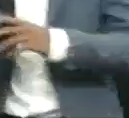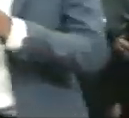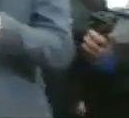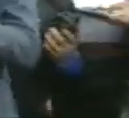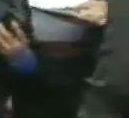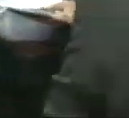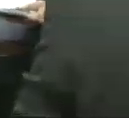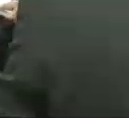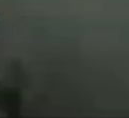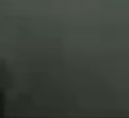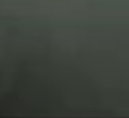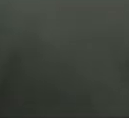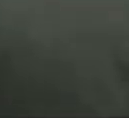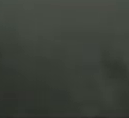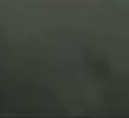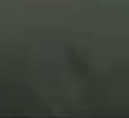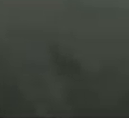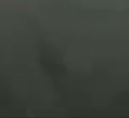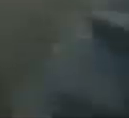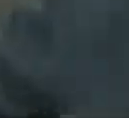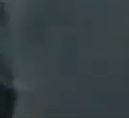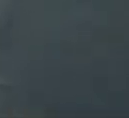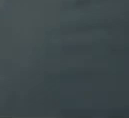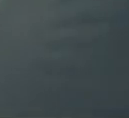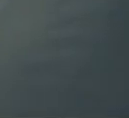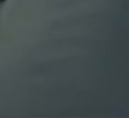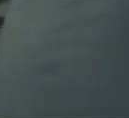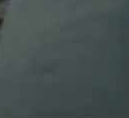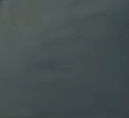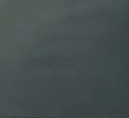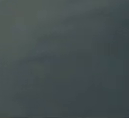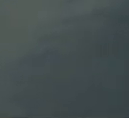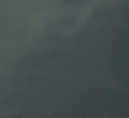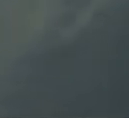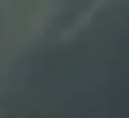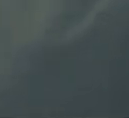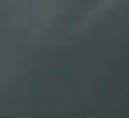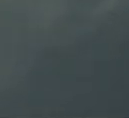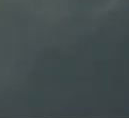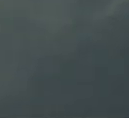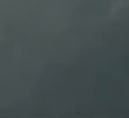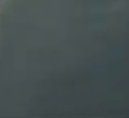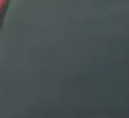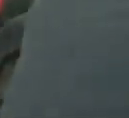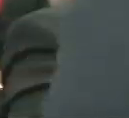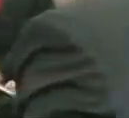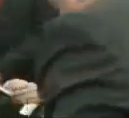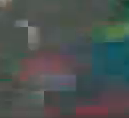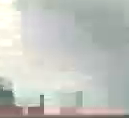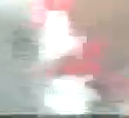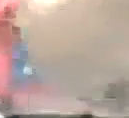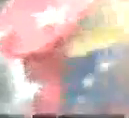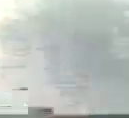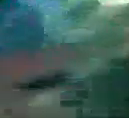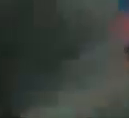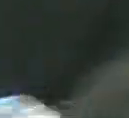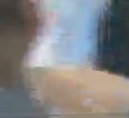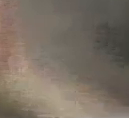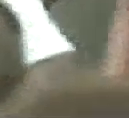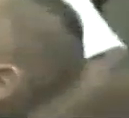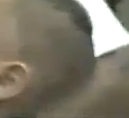parte de Falcón? Cabure, la sierra. Ah, bueno, de la sierra. Excelente. ¿Y cómo está